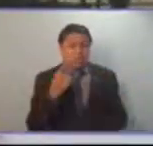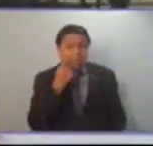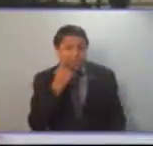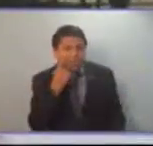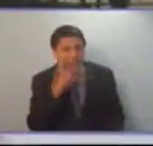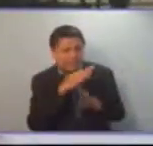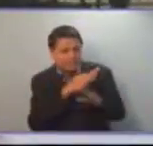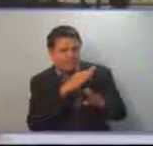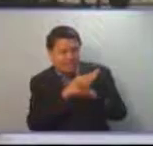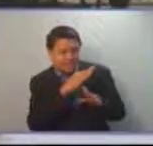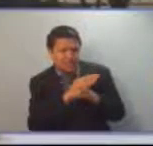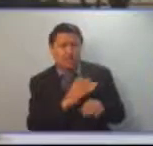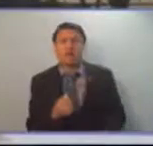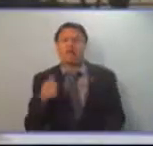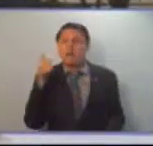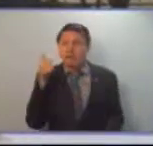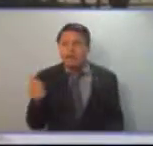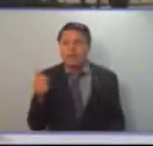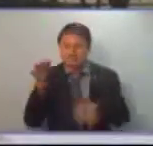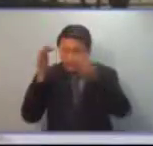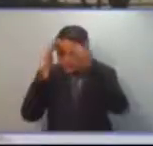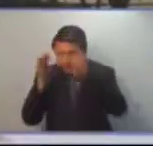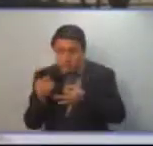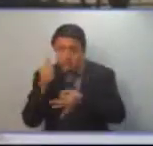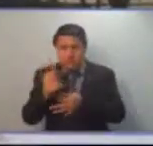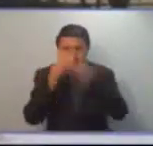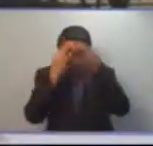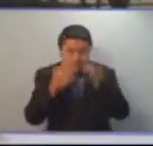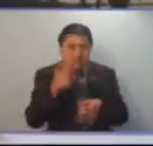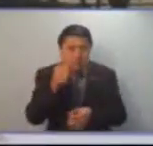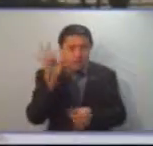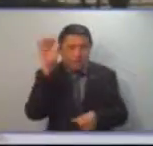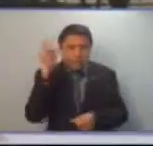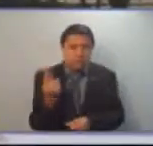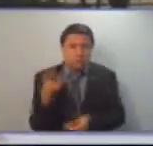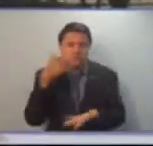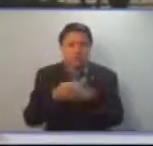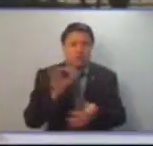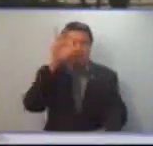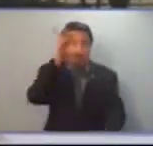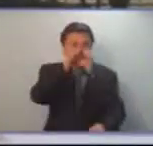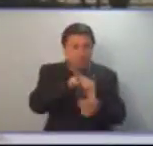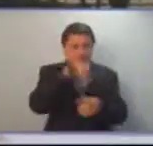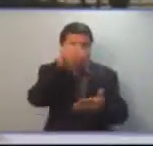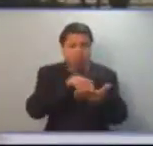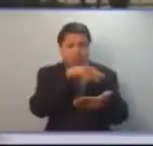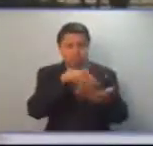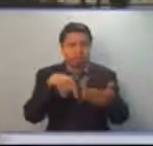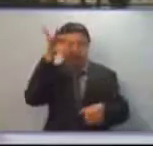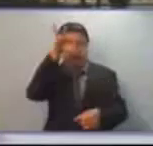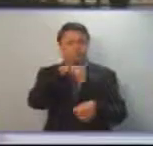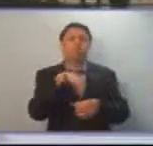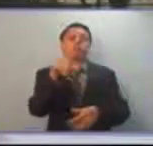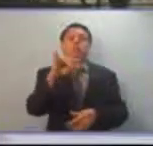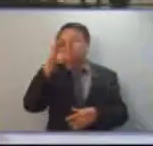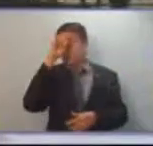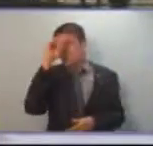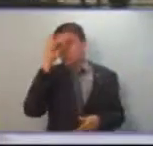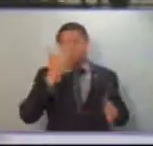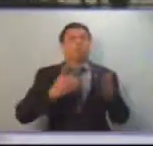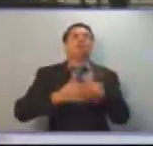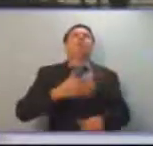y rigurosamente la voluntad de los que acuden a manifestarse. Es la operación